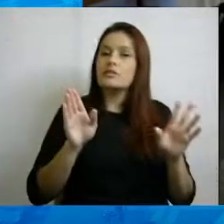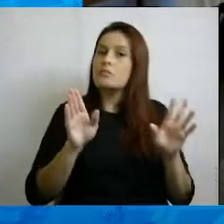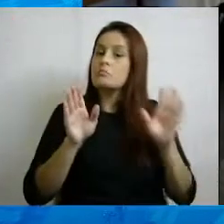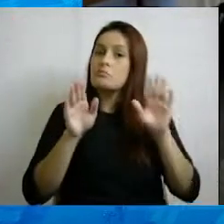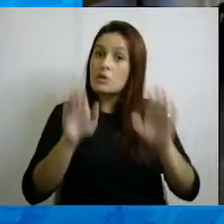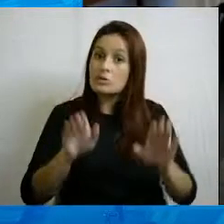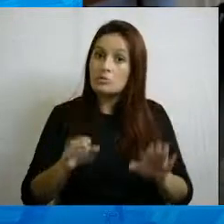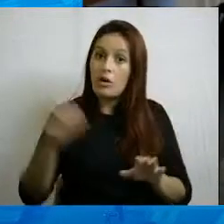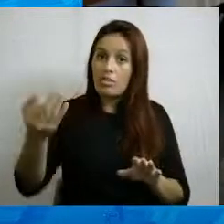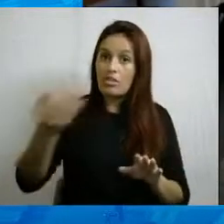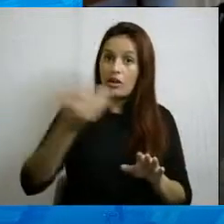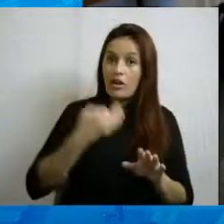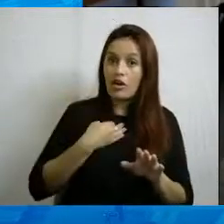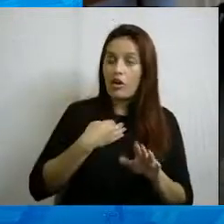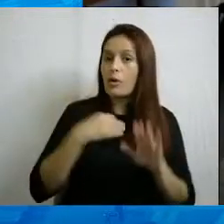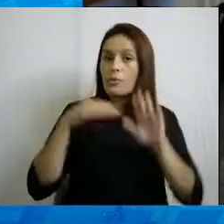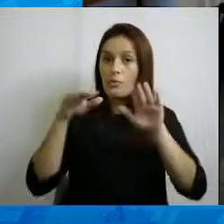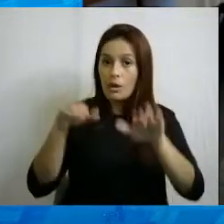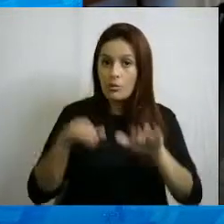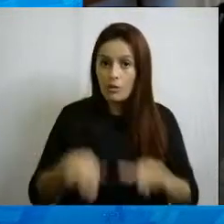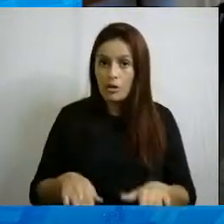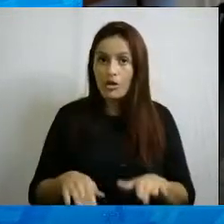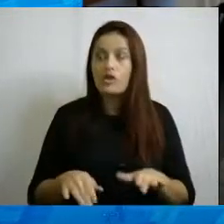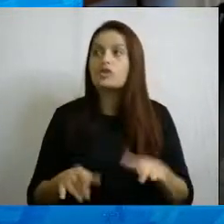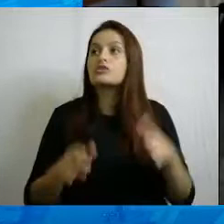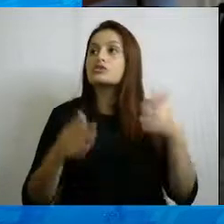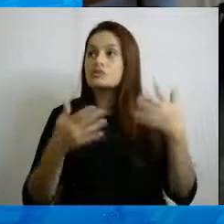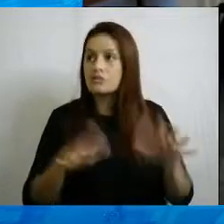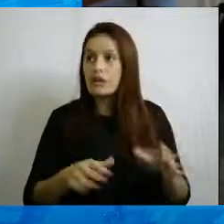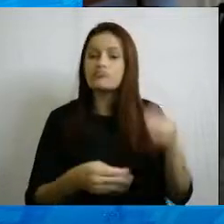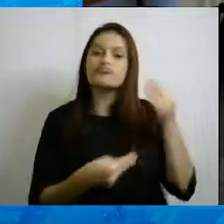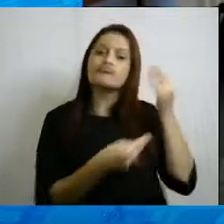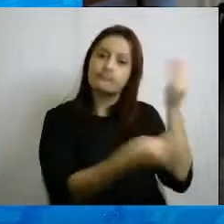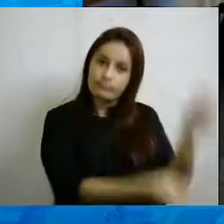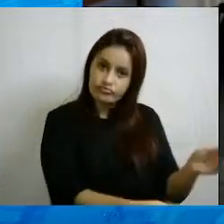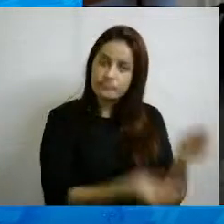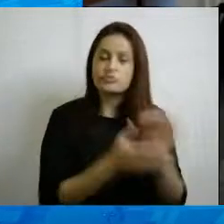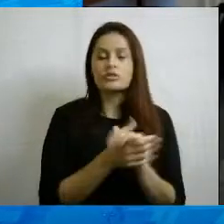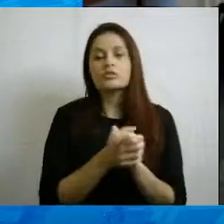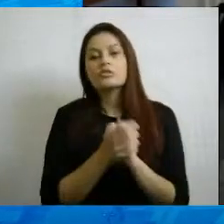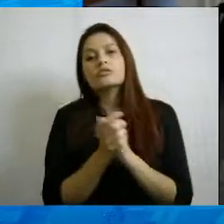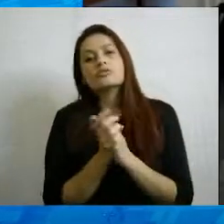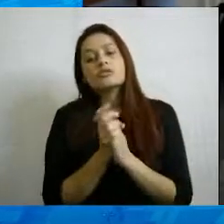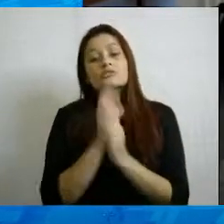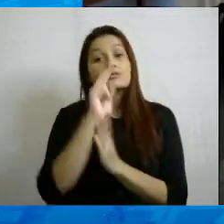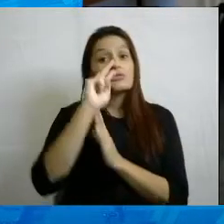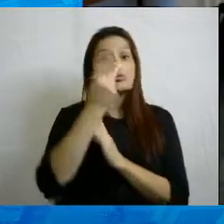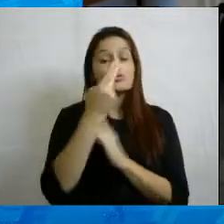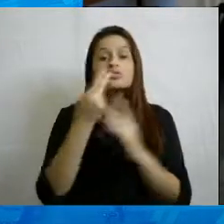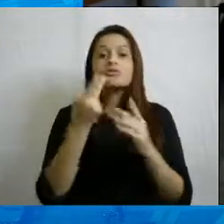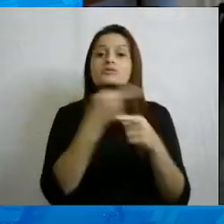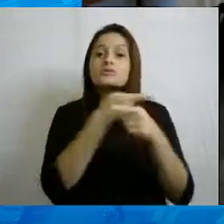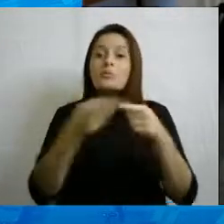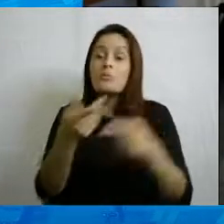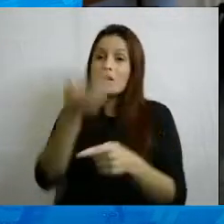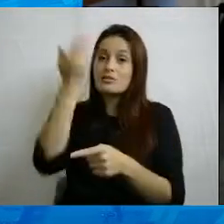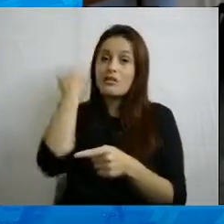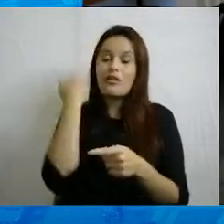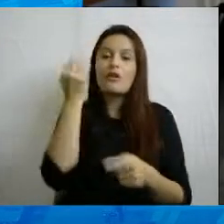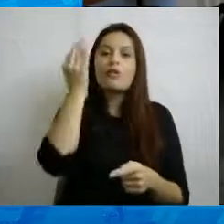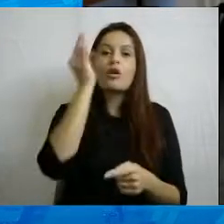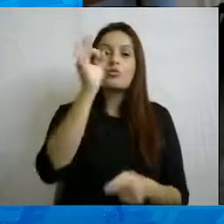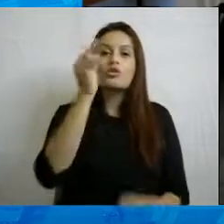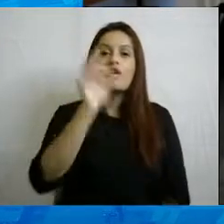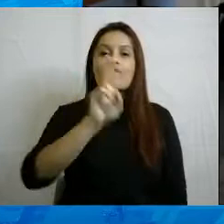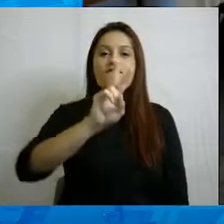propuesta que nos hicieron, el área técnica y la que usted nos vino a presentar. Y lo segundo, tuvimos reunión la semana pasada con Vialidad,